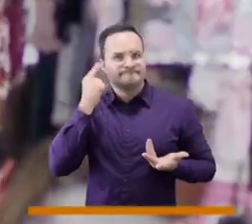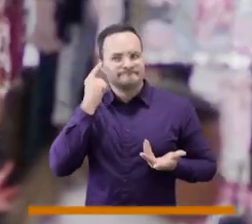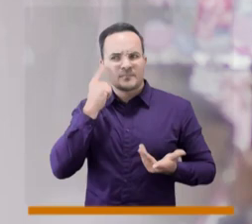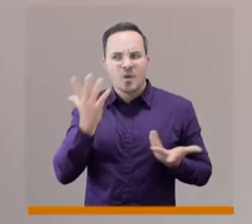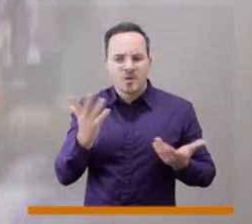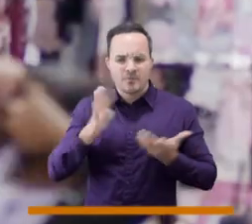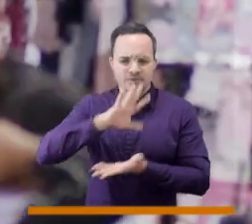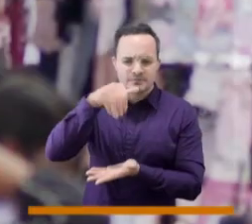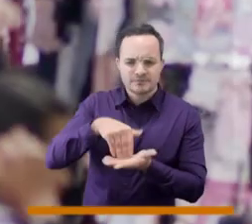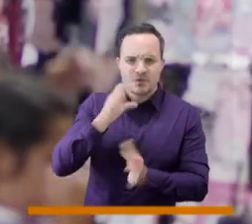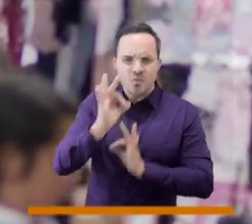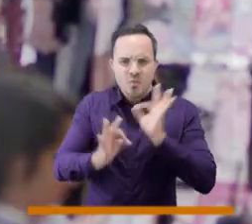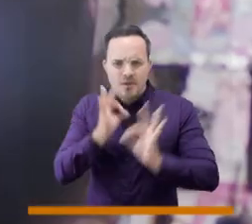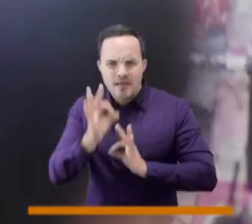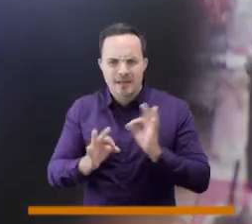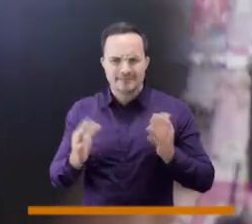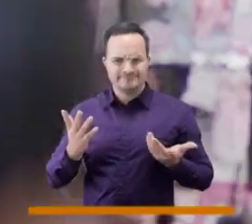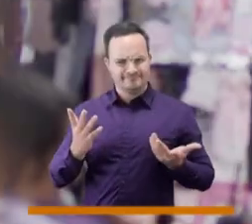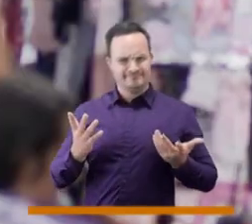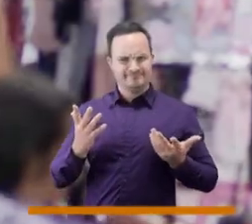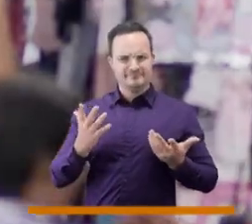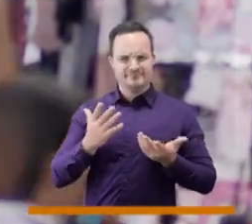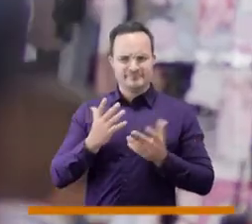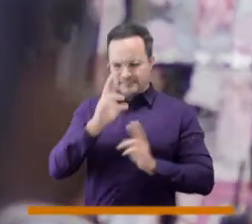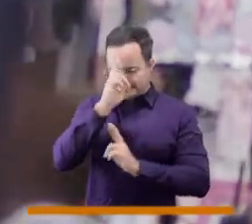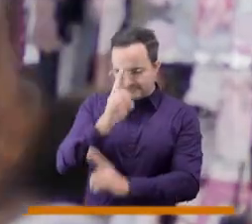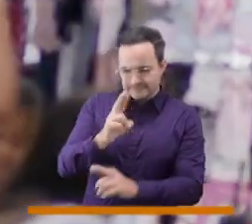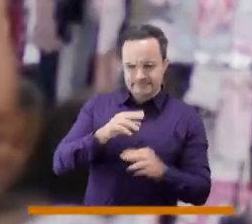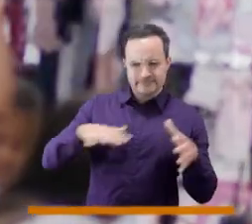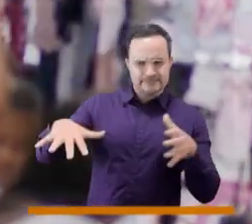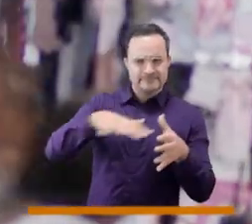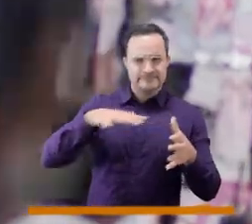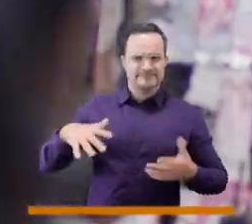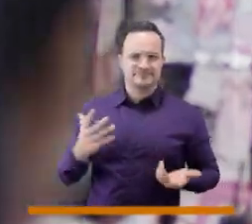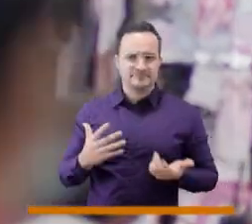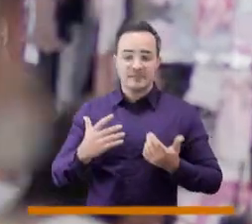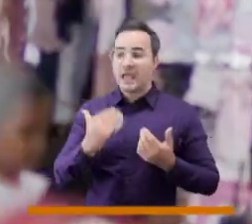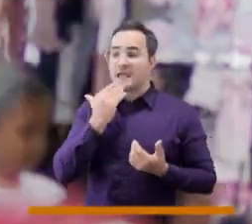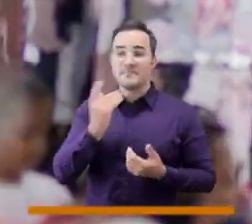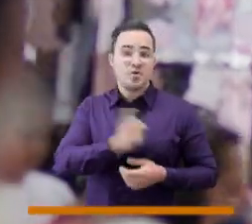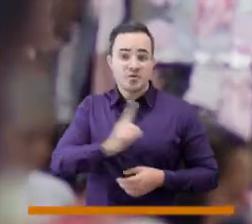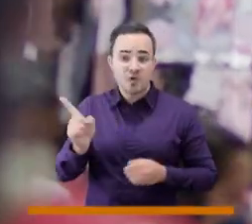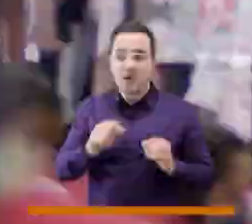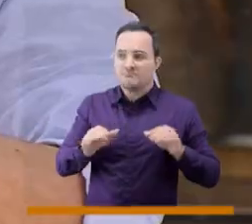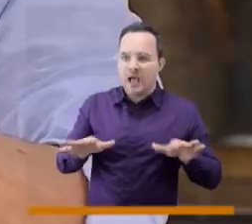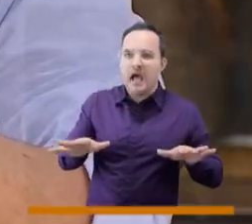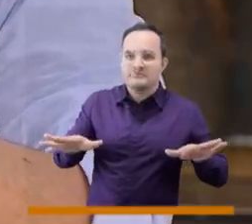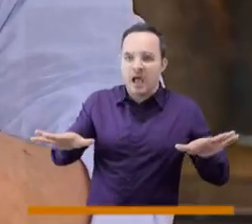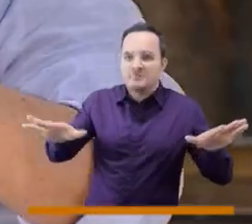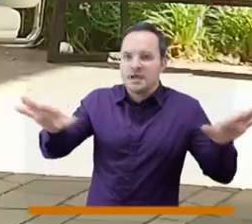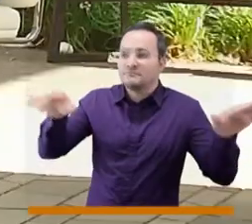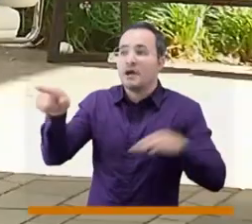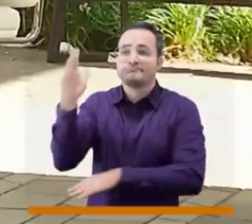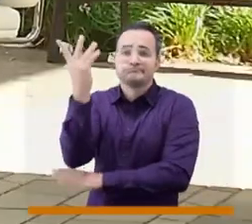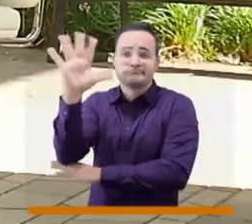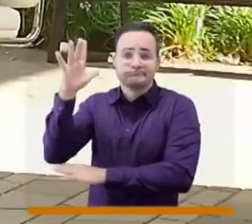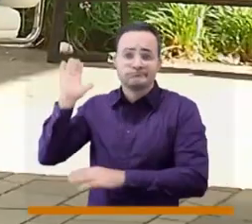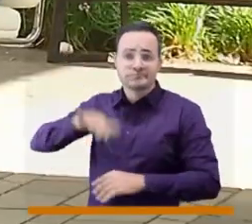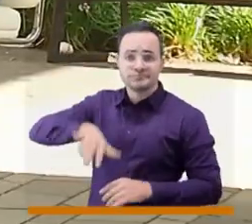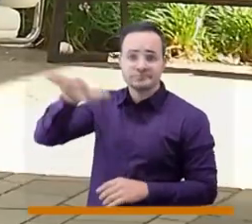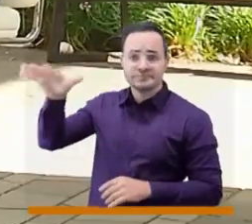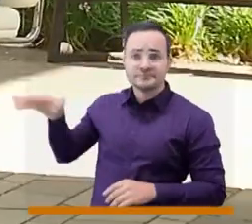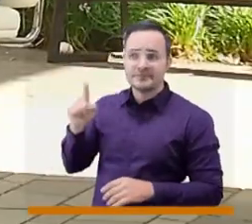protejan y que cada vez más gente se venga a vivir al centro. ¿Por qué? Porque de lo contrario la ciudad va a seguir creciendo hacia las laderas, dañando los